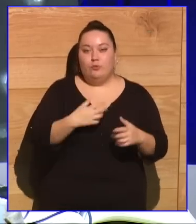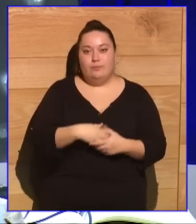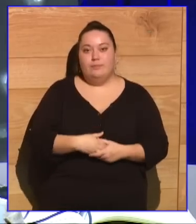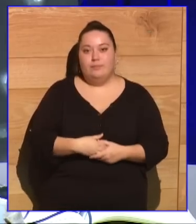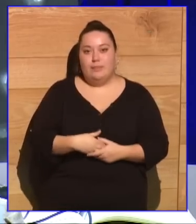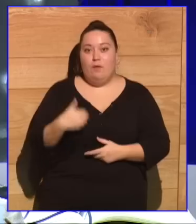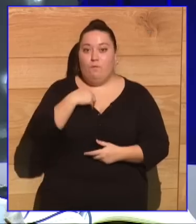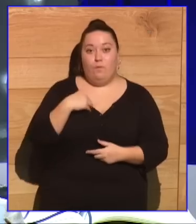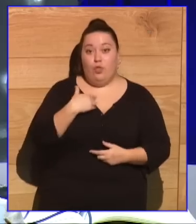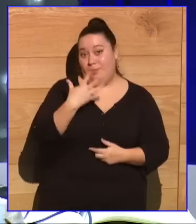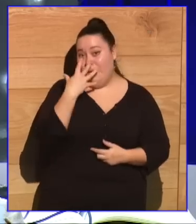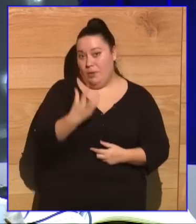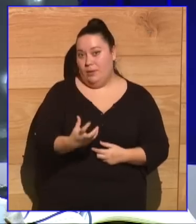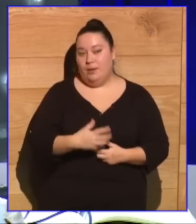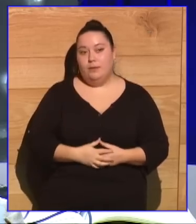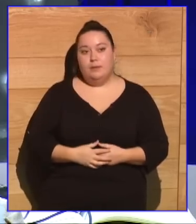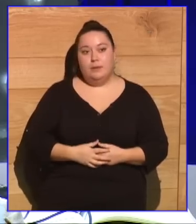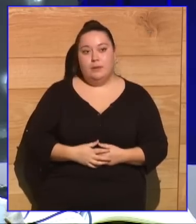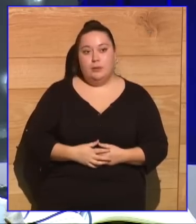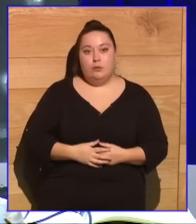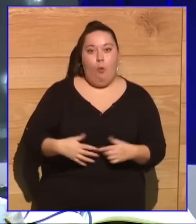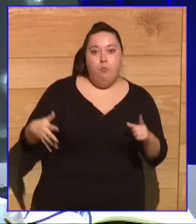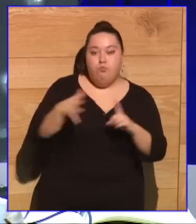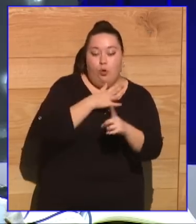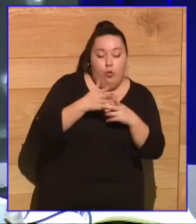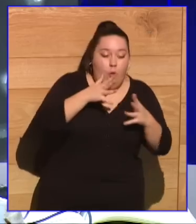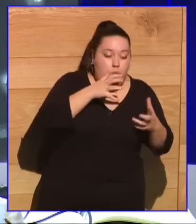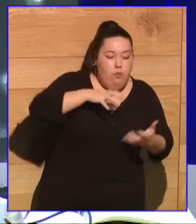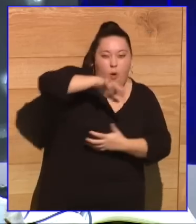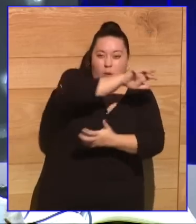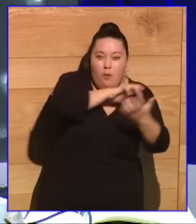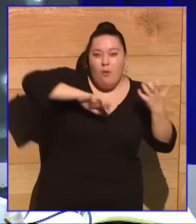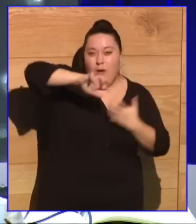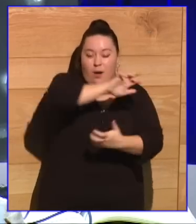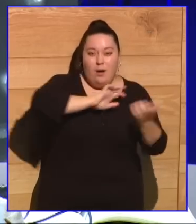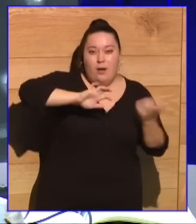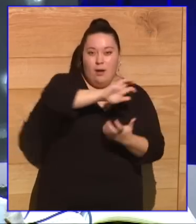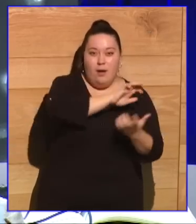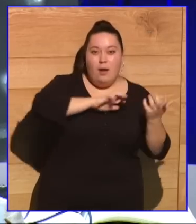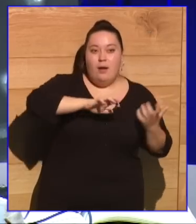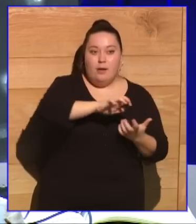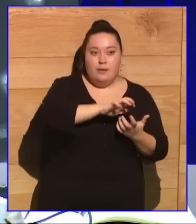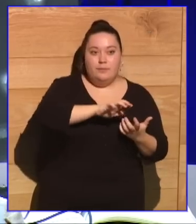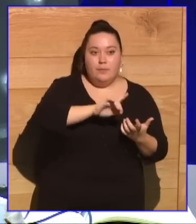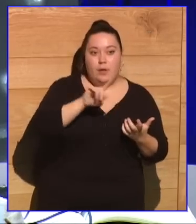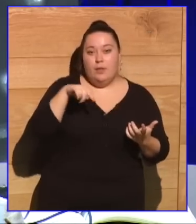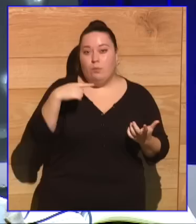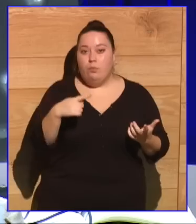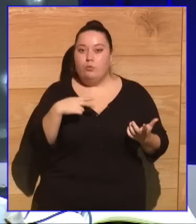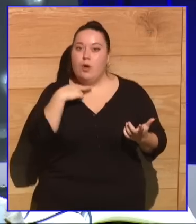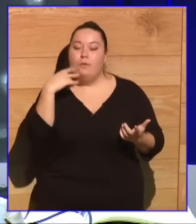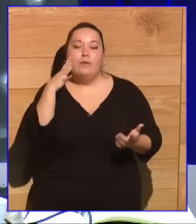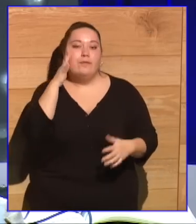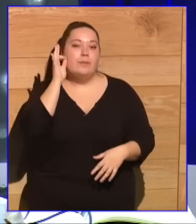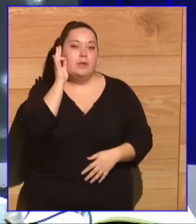dramática. Entonces, una explosión de violencia terrible es con prácticamente a capela, con una voz femenina maravillosa,